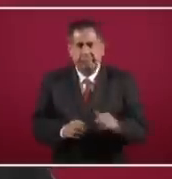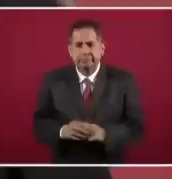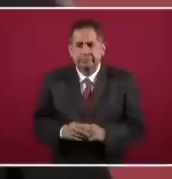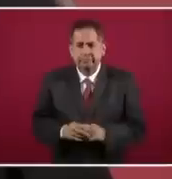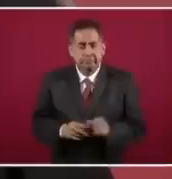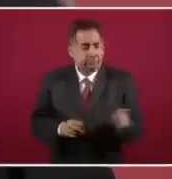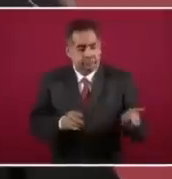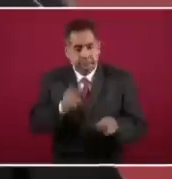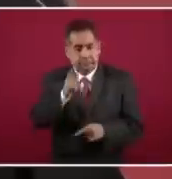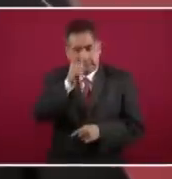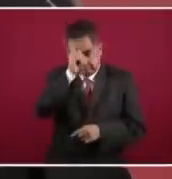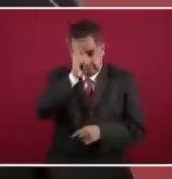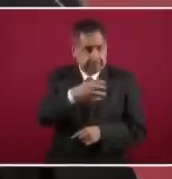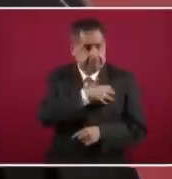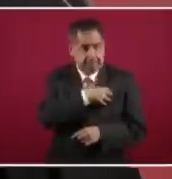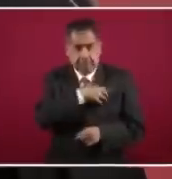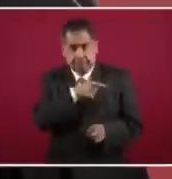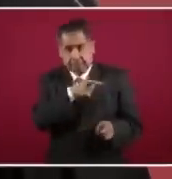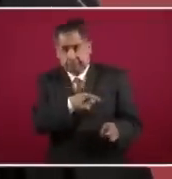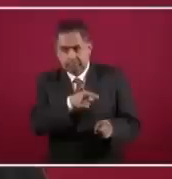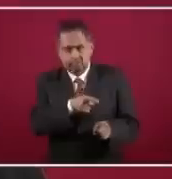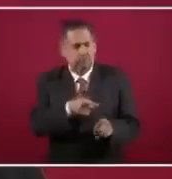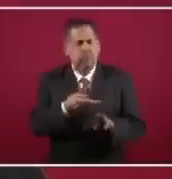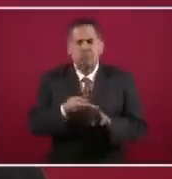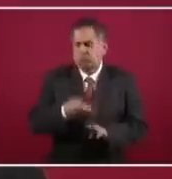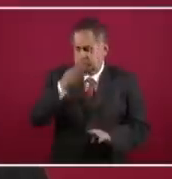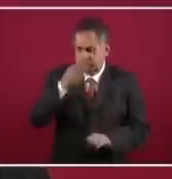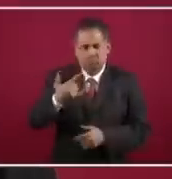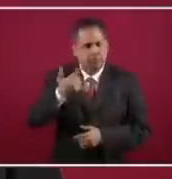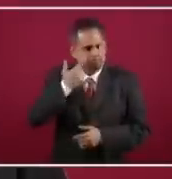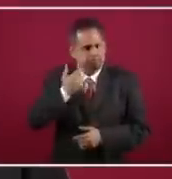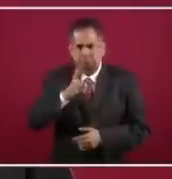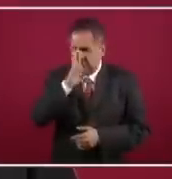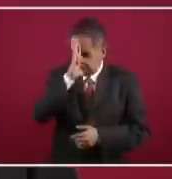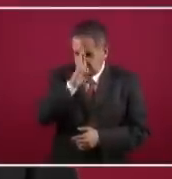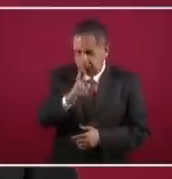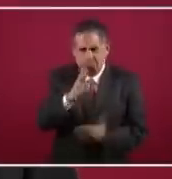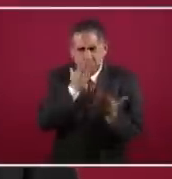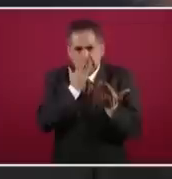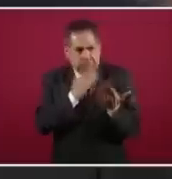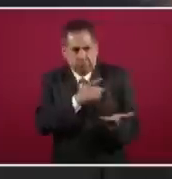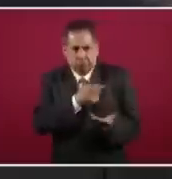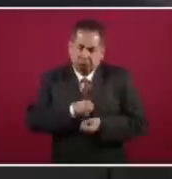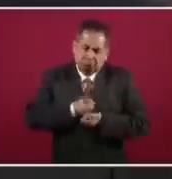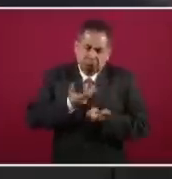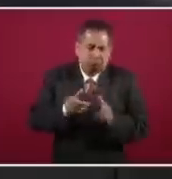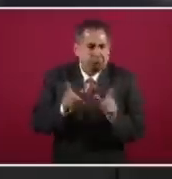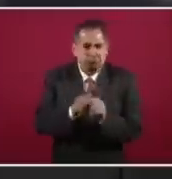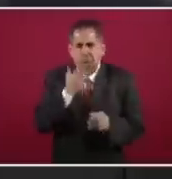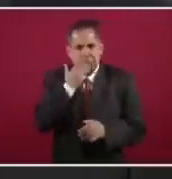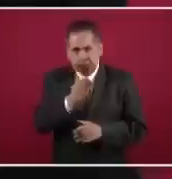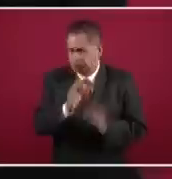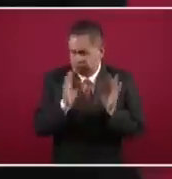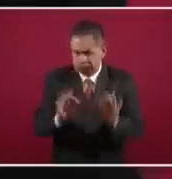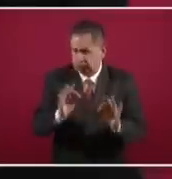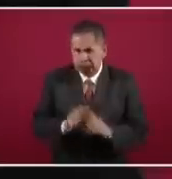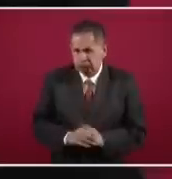el capitán, el piloto, fue muy respetuoso y